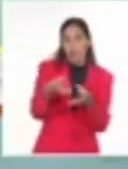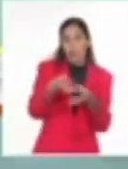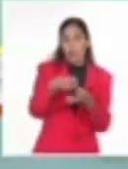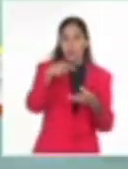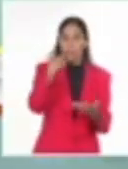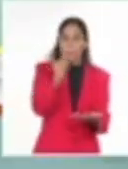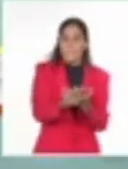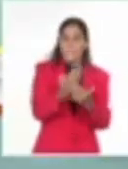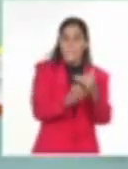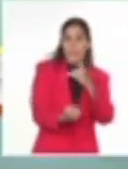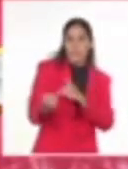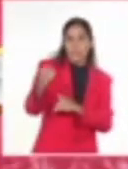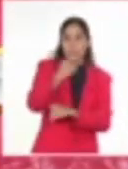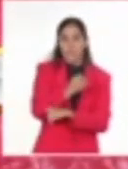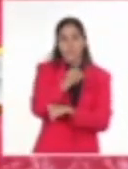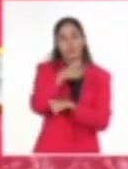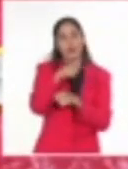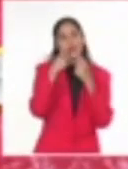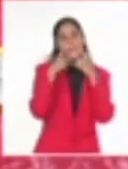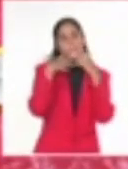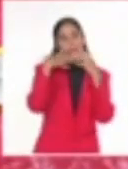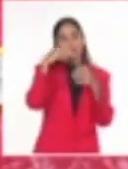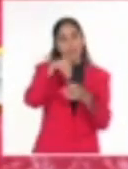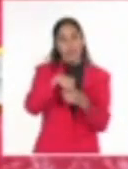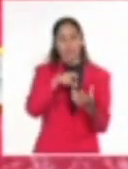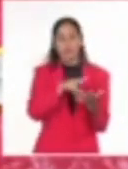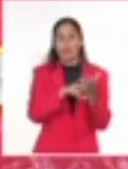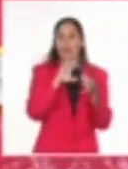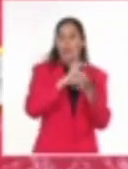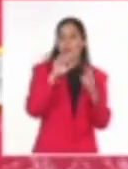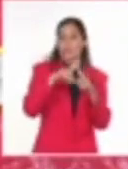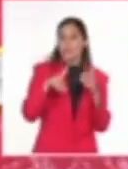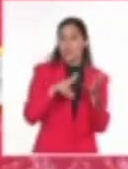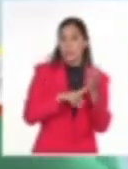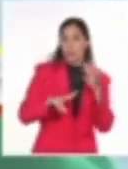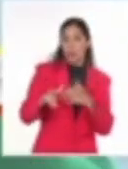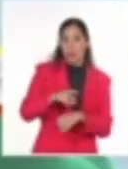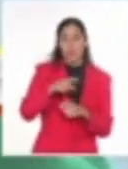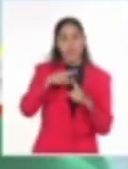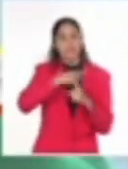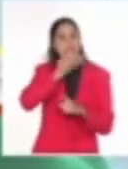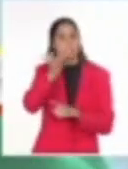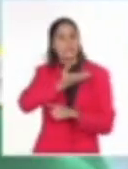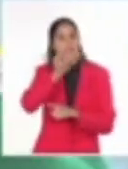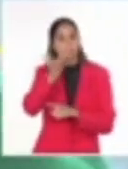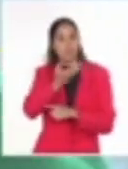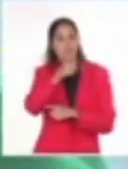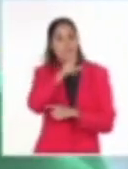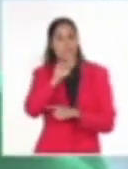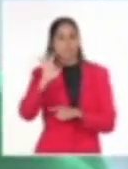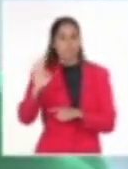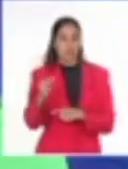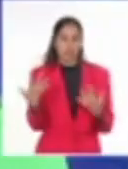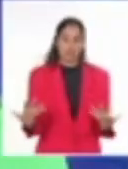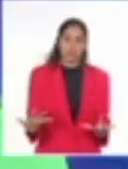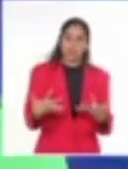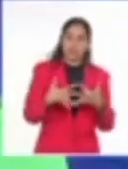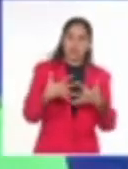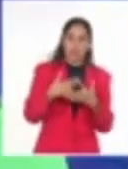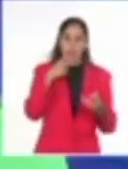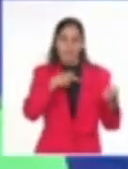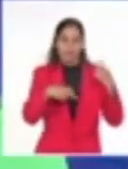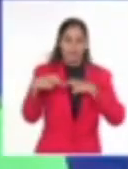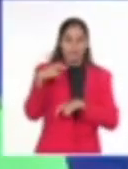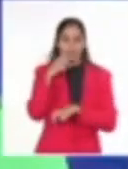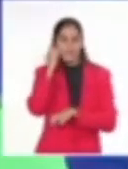de la Agricultura, GELMA, en Guantánamo. Fueron expuestos un total de 18 trabajos investigativos relacionados con materiales alternativos para